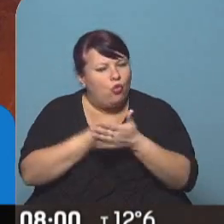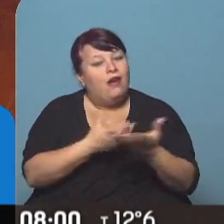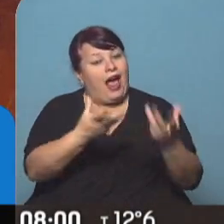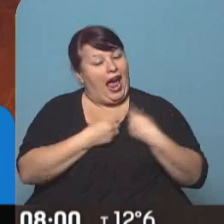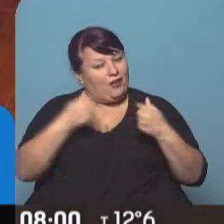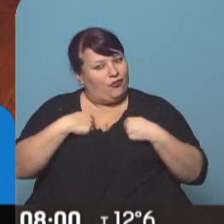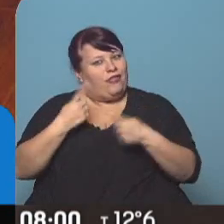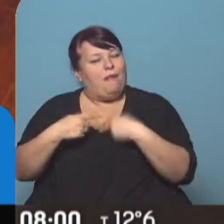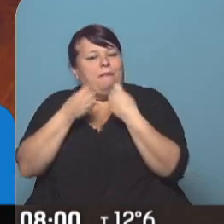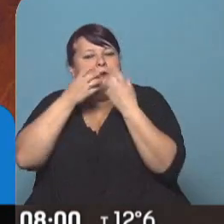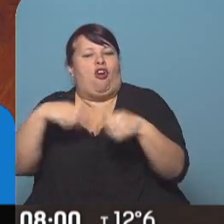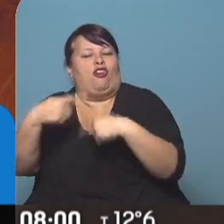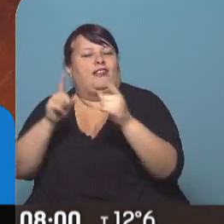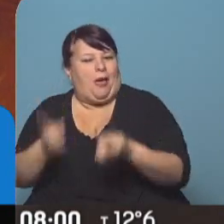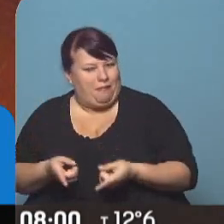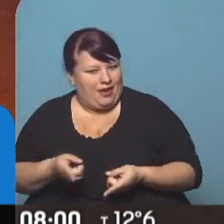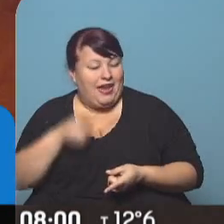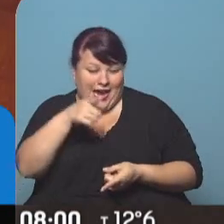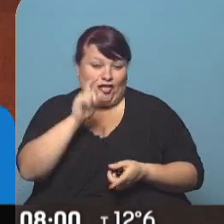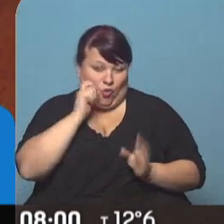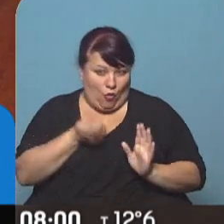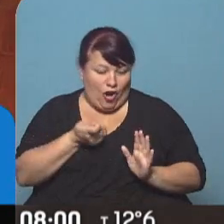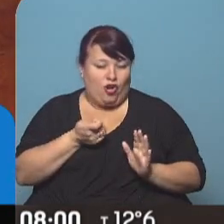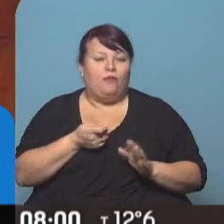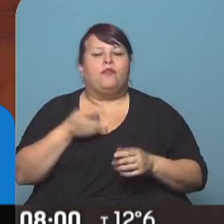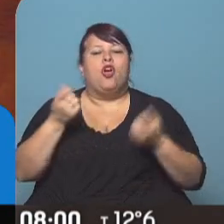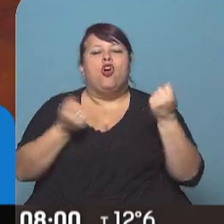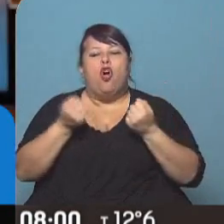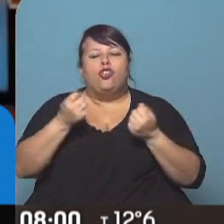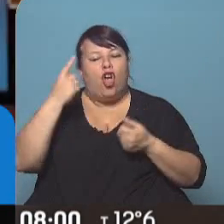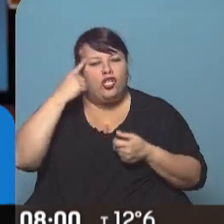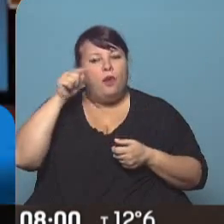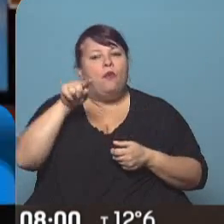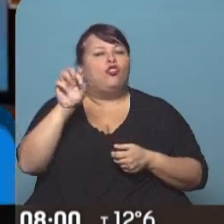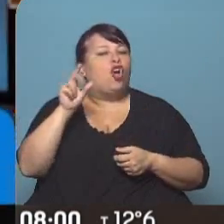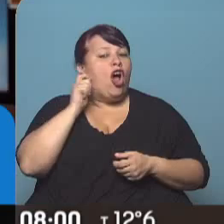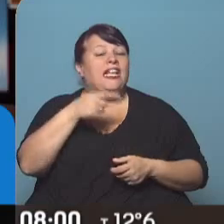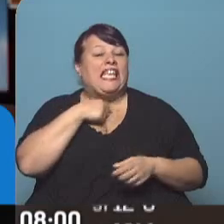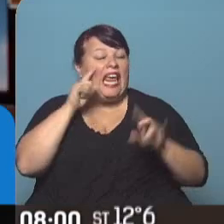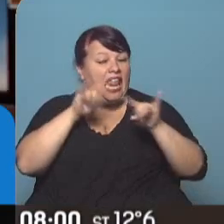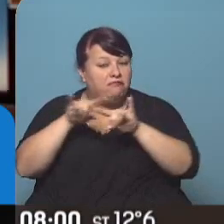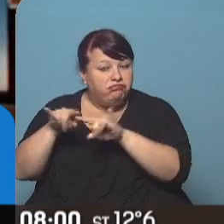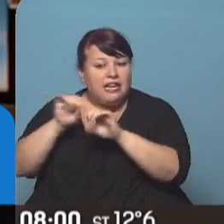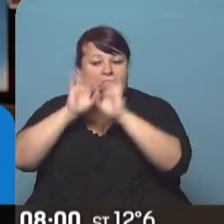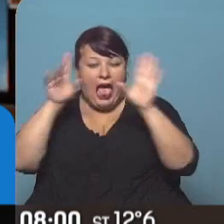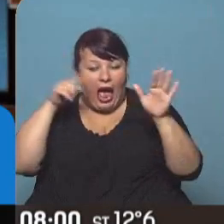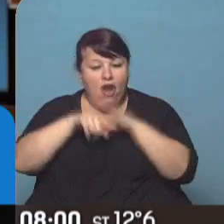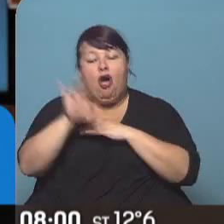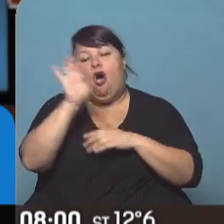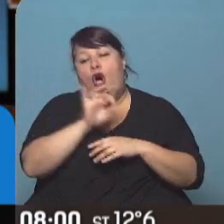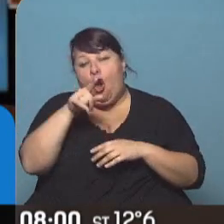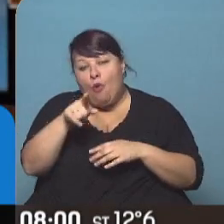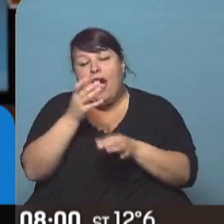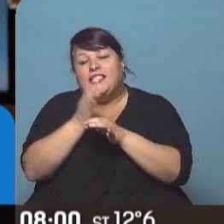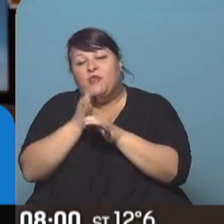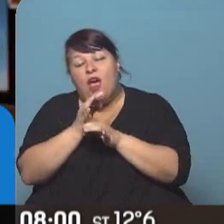ayudan a nosotros a seguir mejor adelante eso es lo bueno conduciendo a conciencia punto hereje si quieres meterte con más detalles o tal vez es